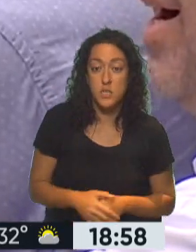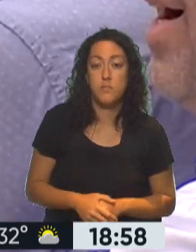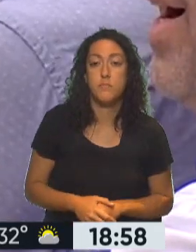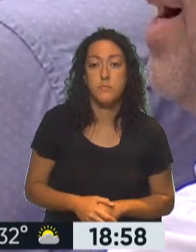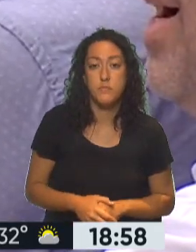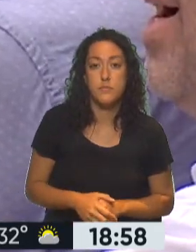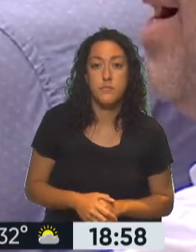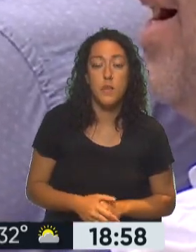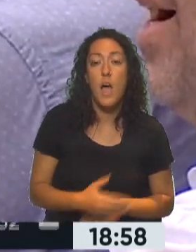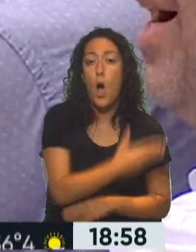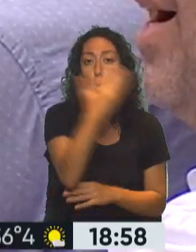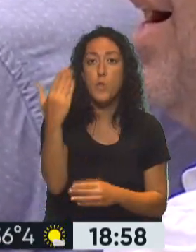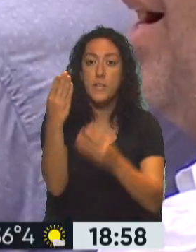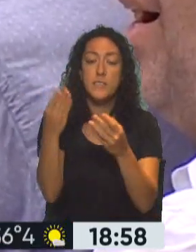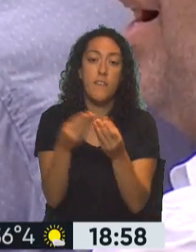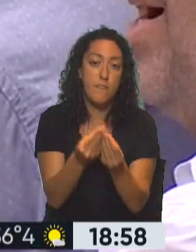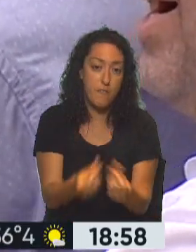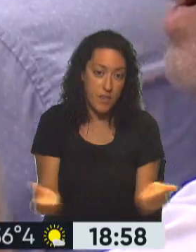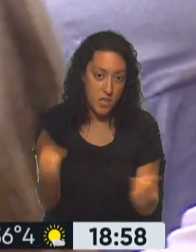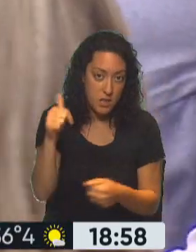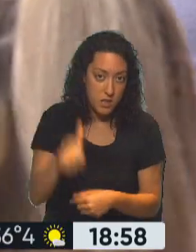Se terminó una audiencia